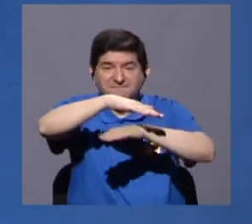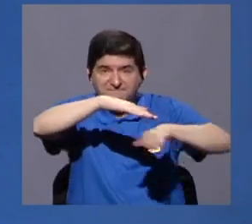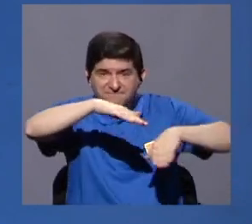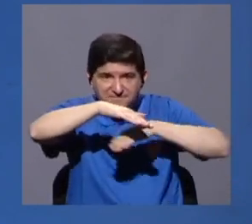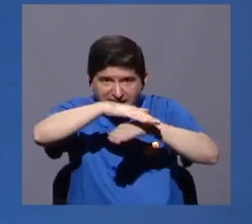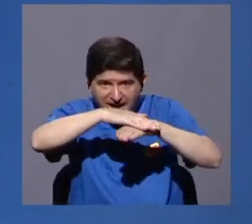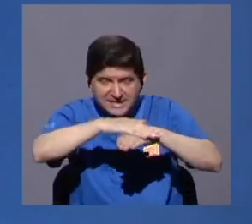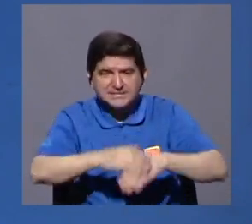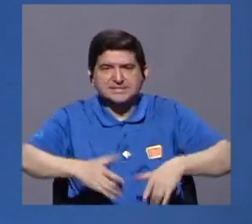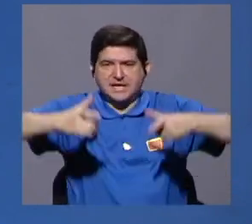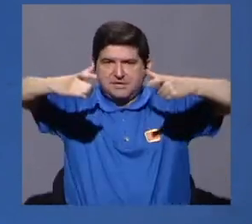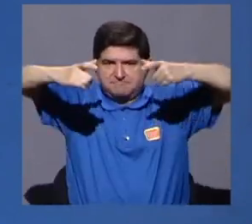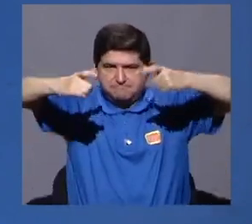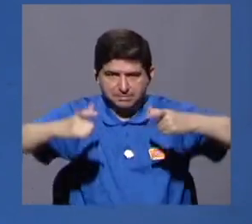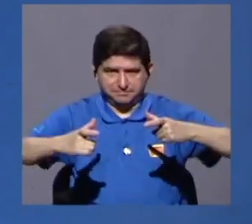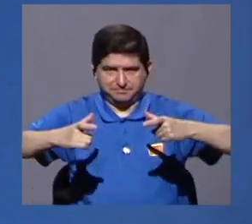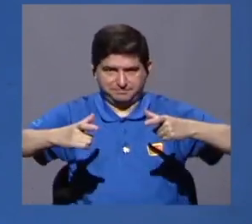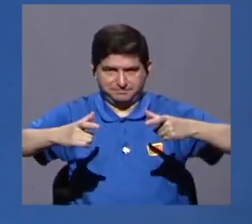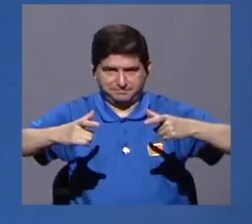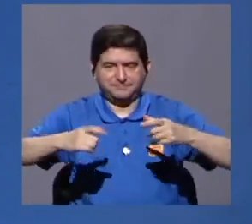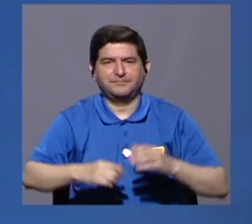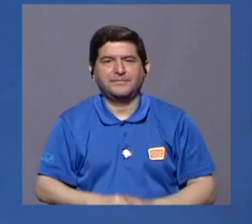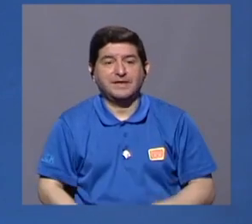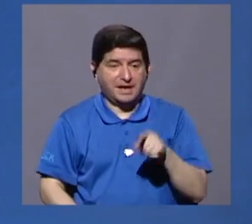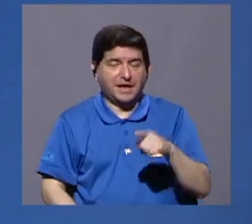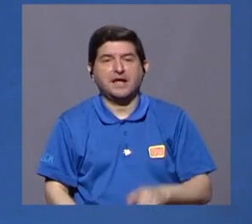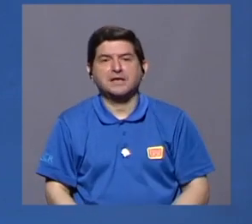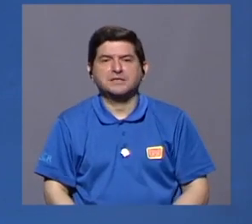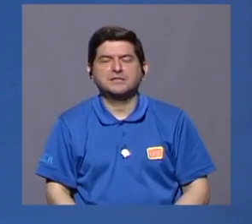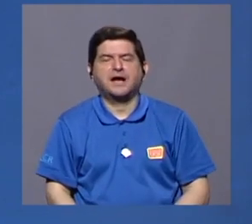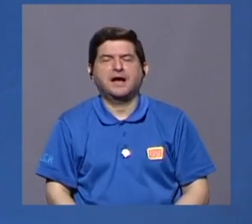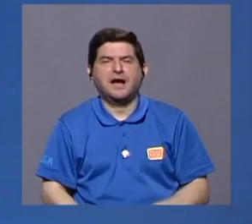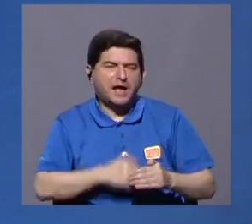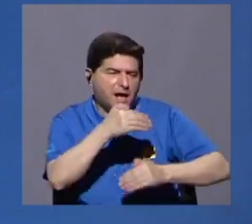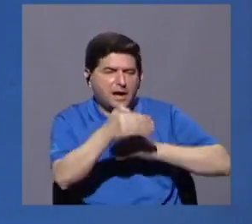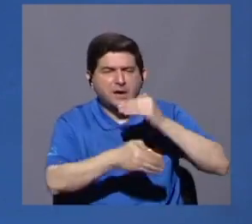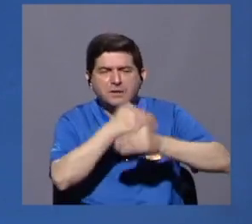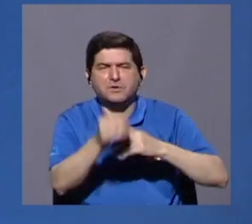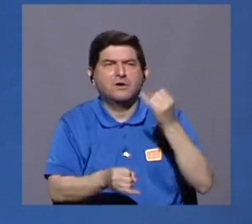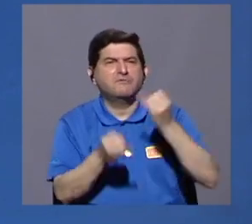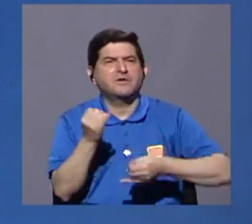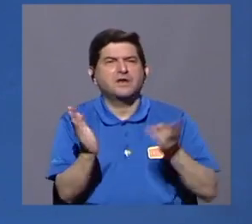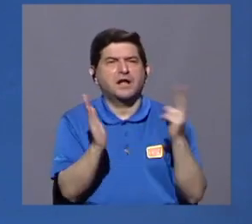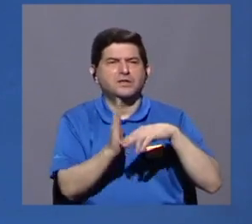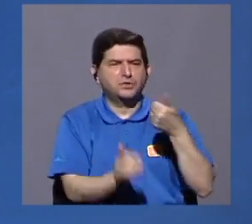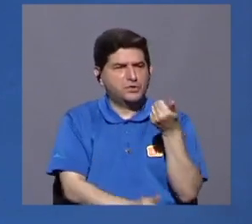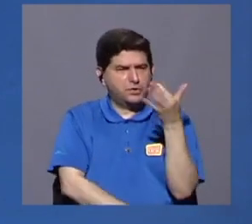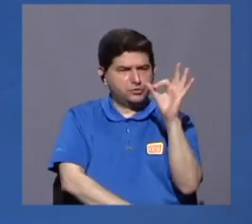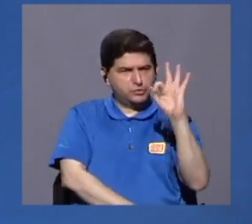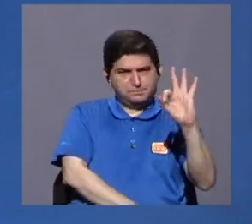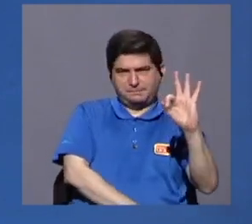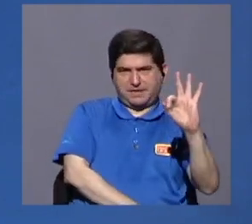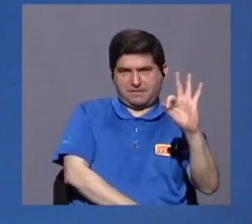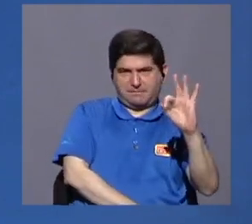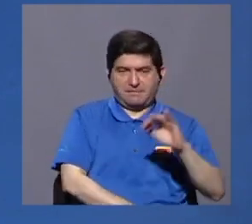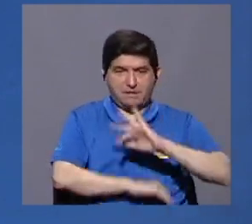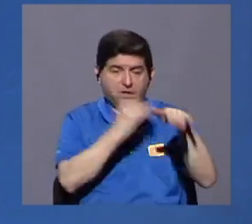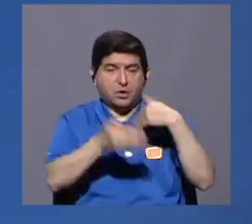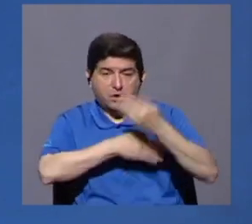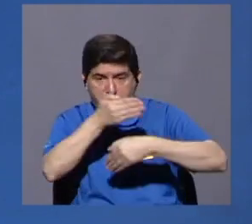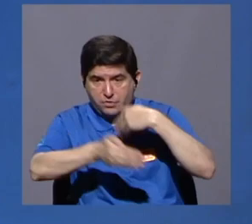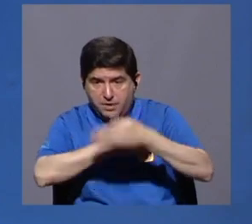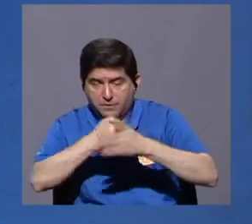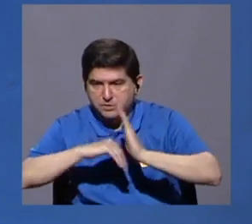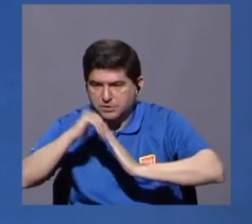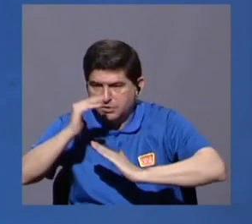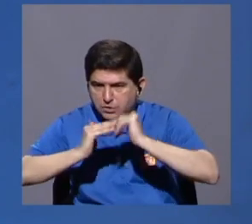en la montura entonces esta base fue tramitada desde finales del 2019 entonces todo el proceso